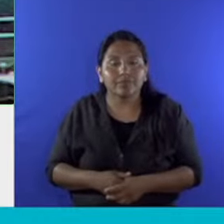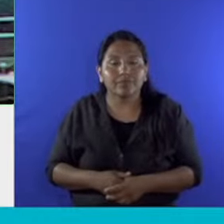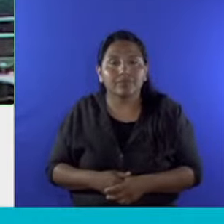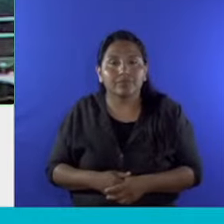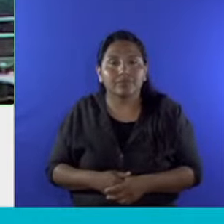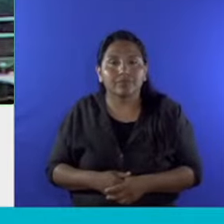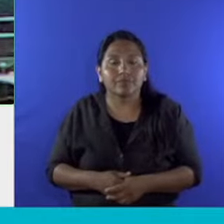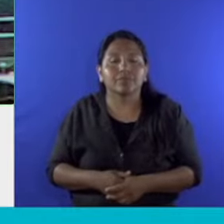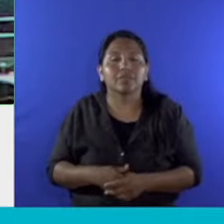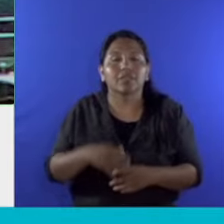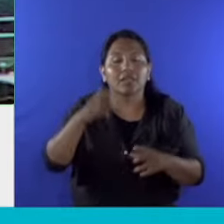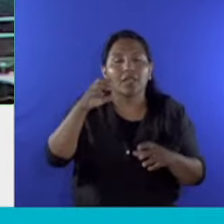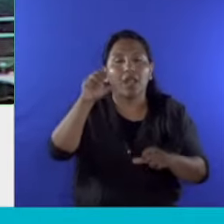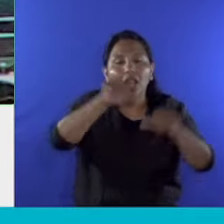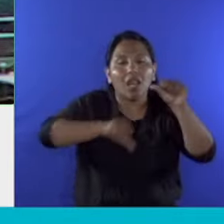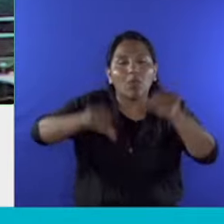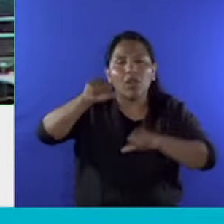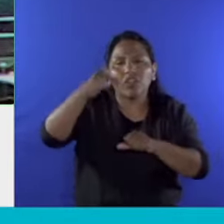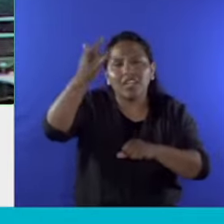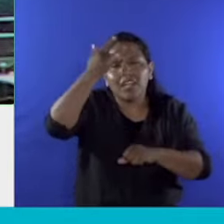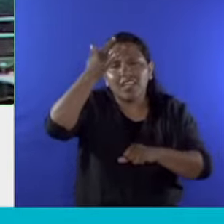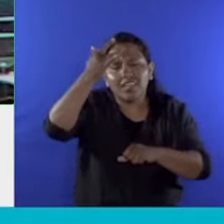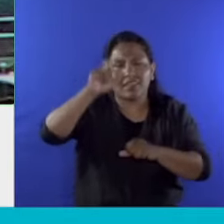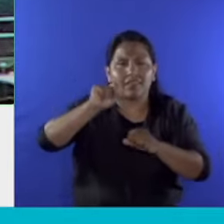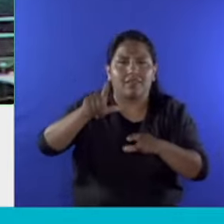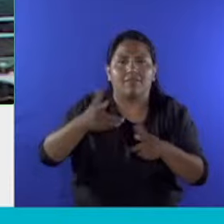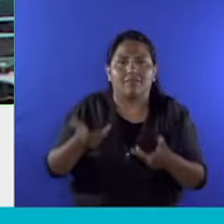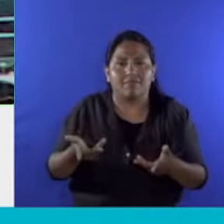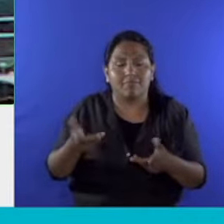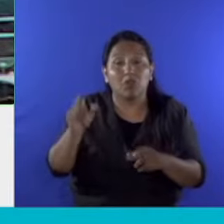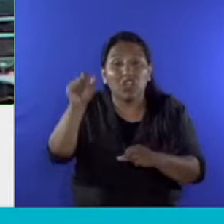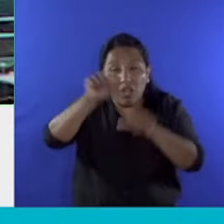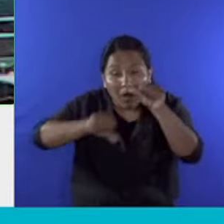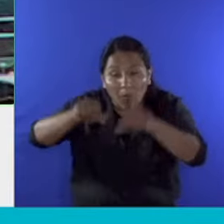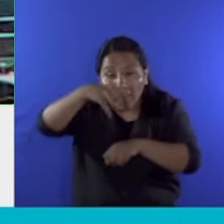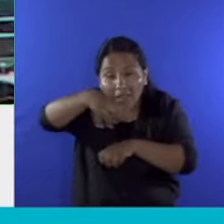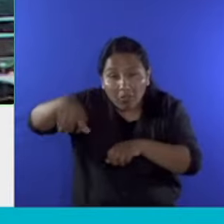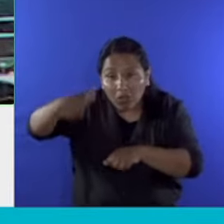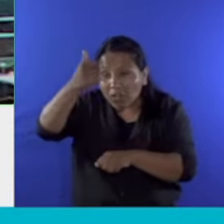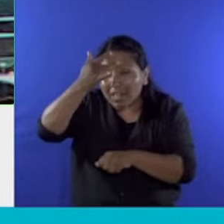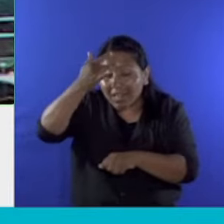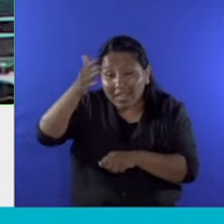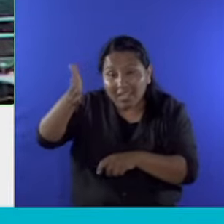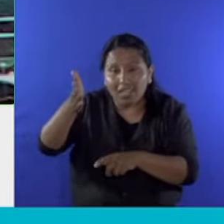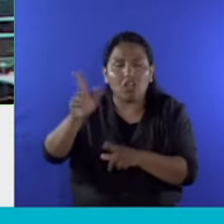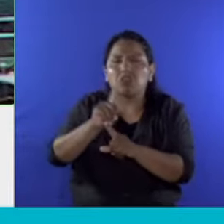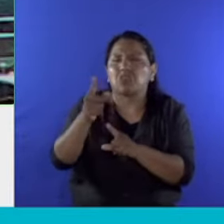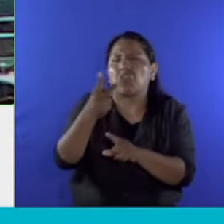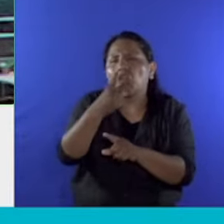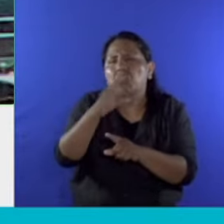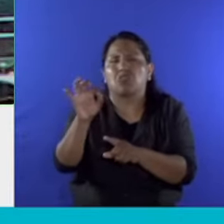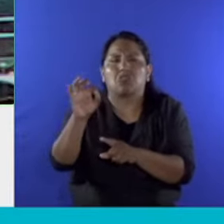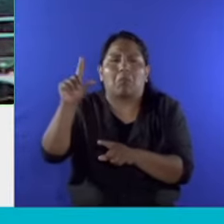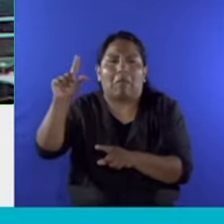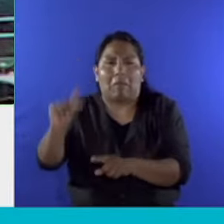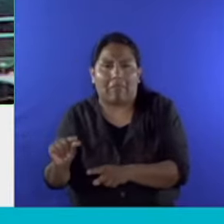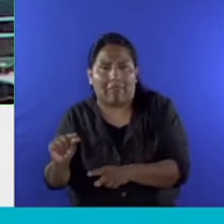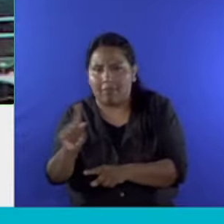a lo que son los laboratorios de la India. Porque los laboratorios de la India no los tienen un 200% más